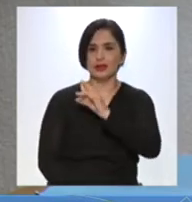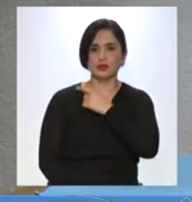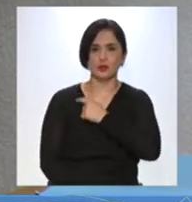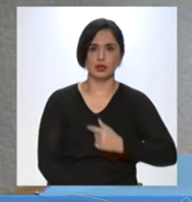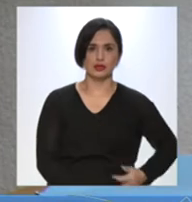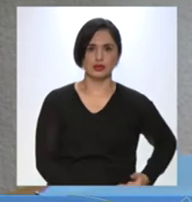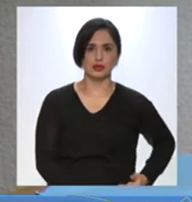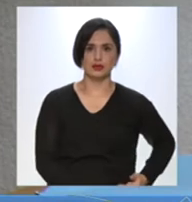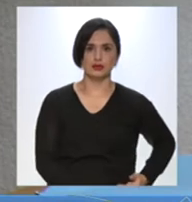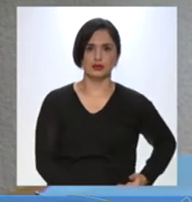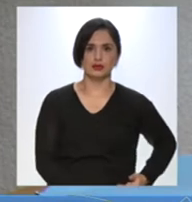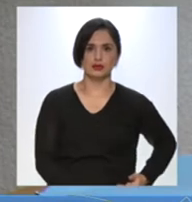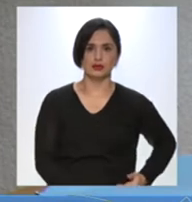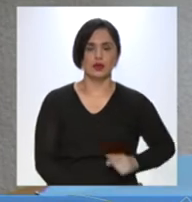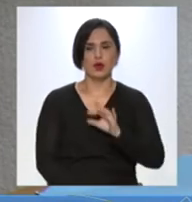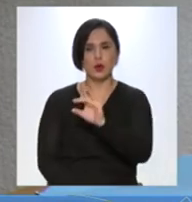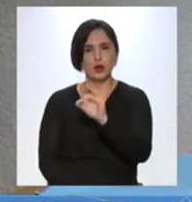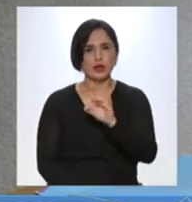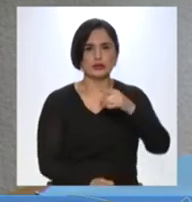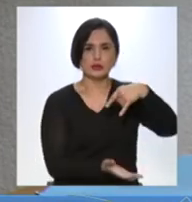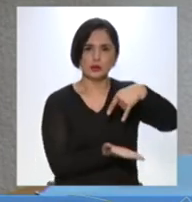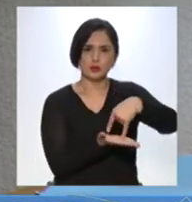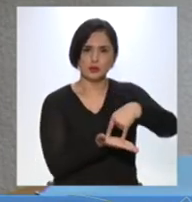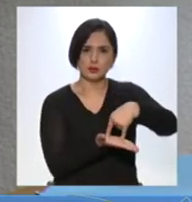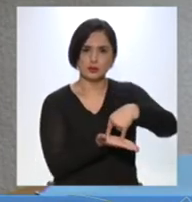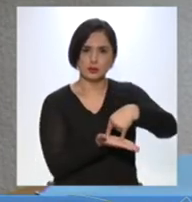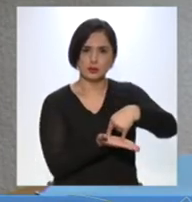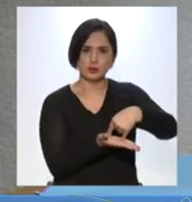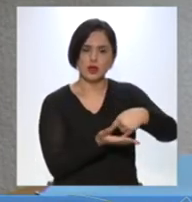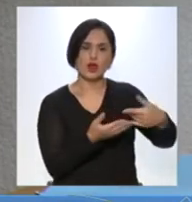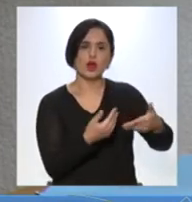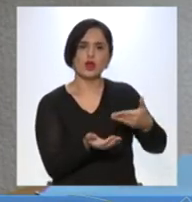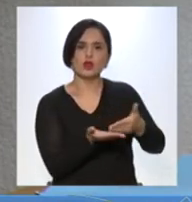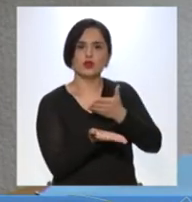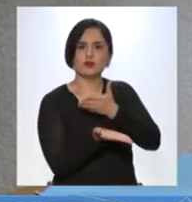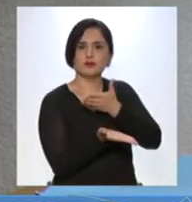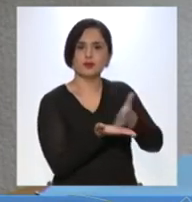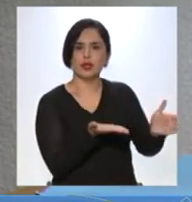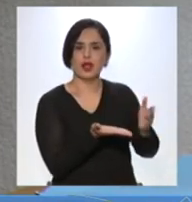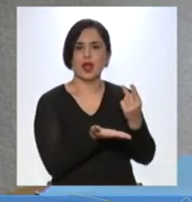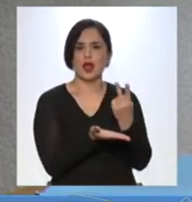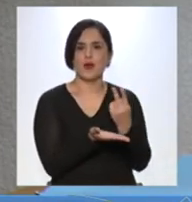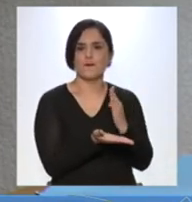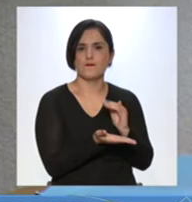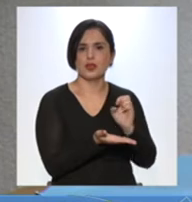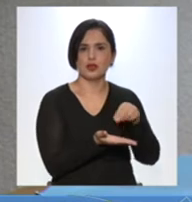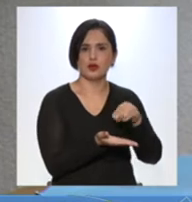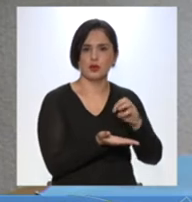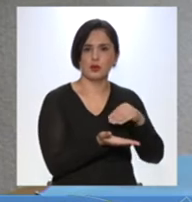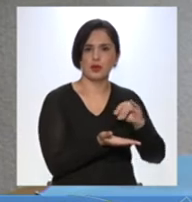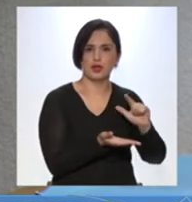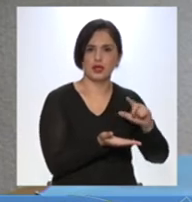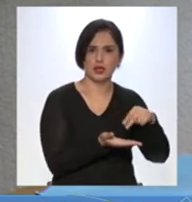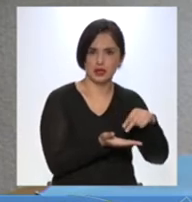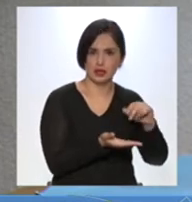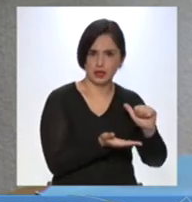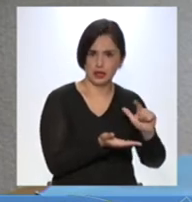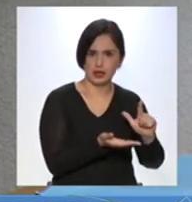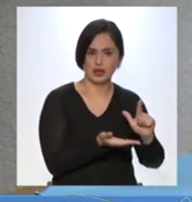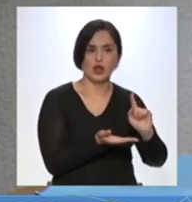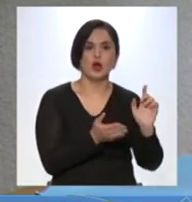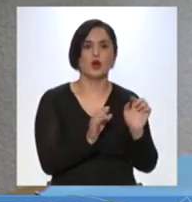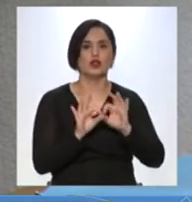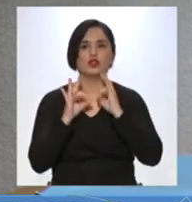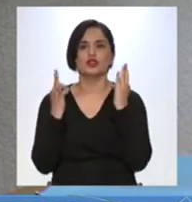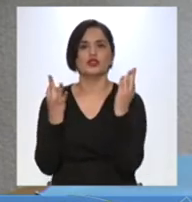y, al fin, una elección parlamentaria donde el binominal quedará definitivamente la historia cuando se complete la renovación de la